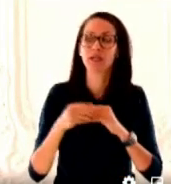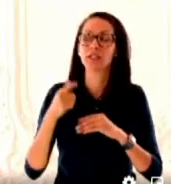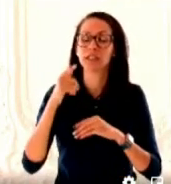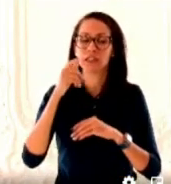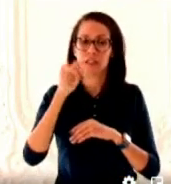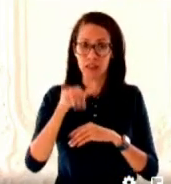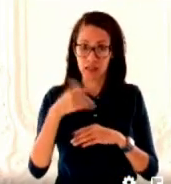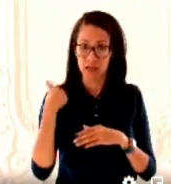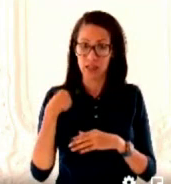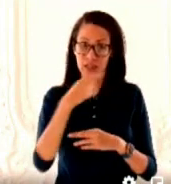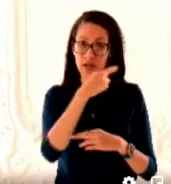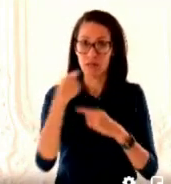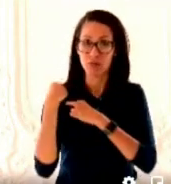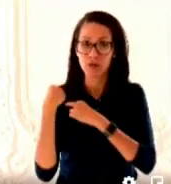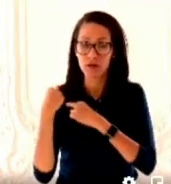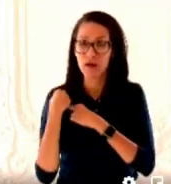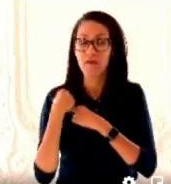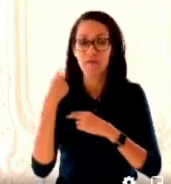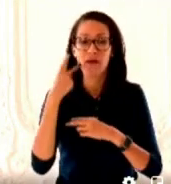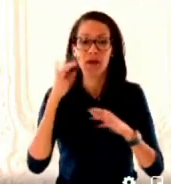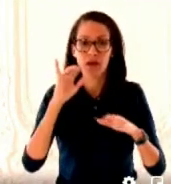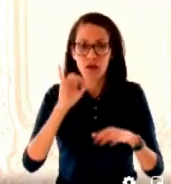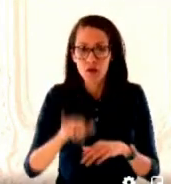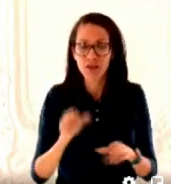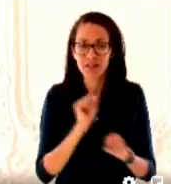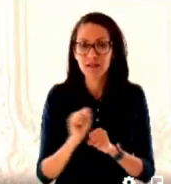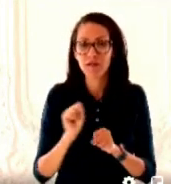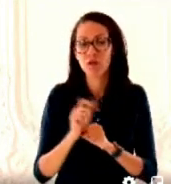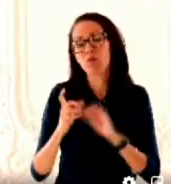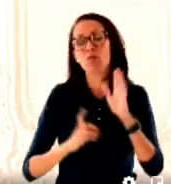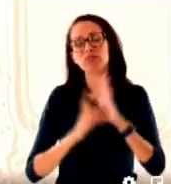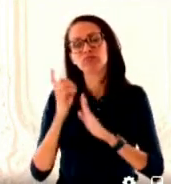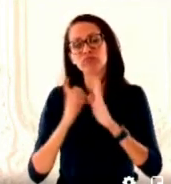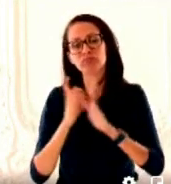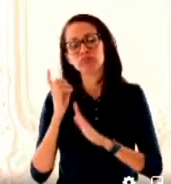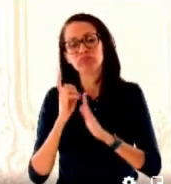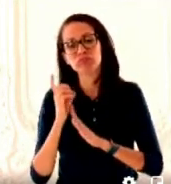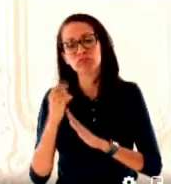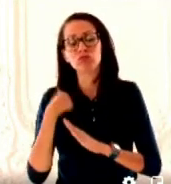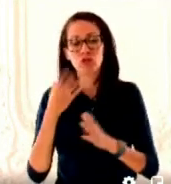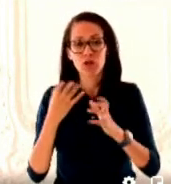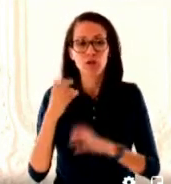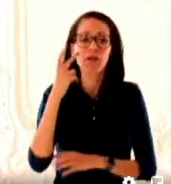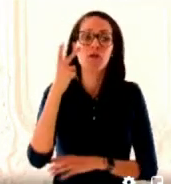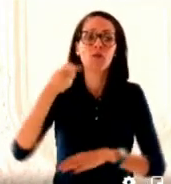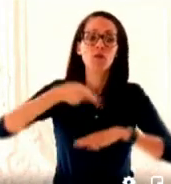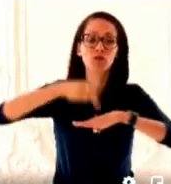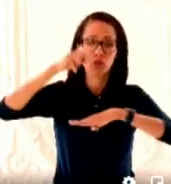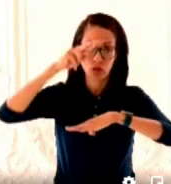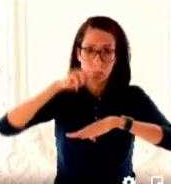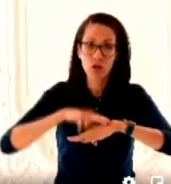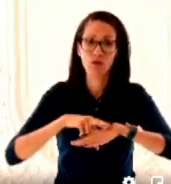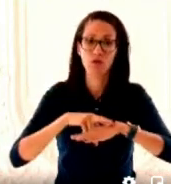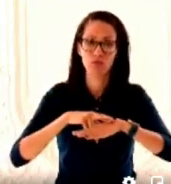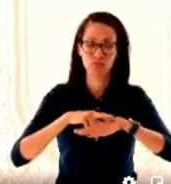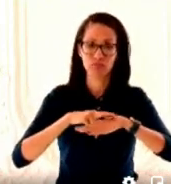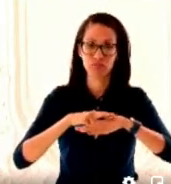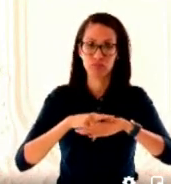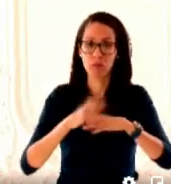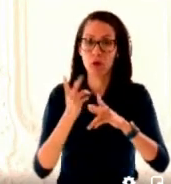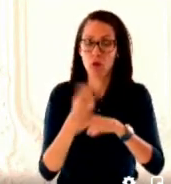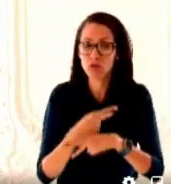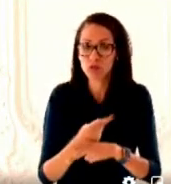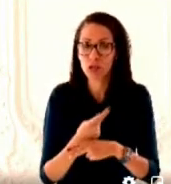esto como una herramienta de desarrollo. Yo quiero ver un Puerto Rico próspero,